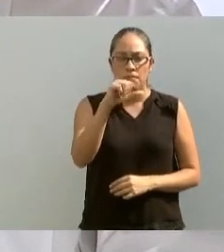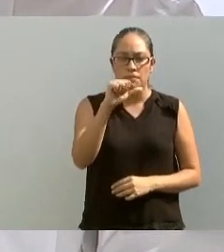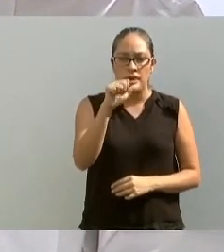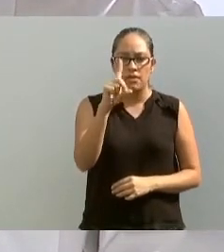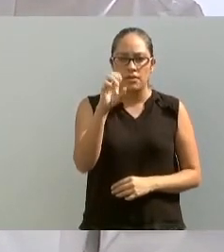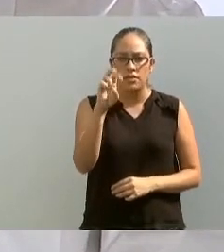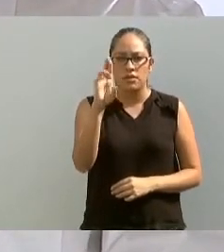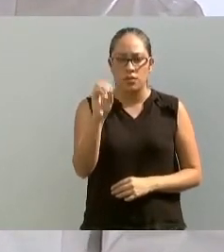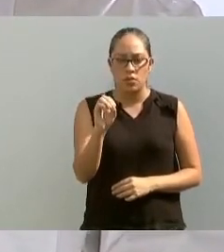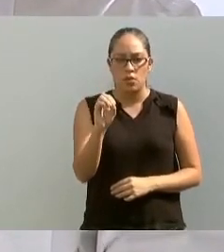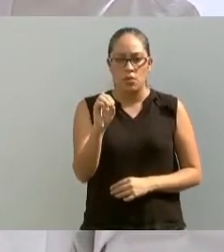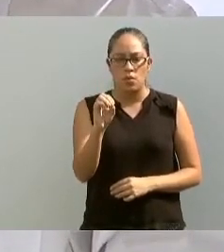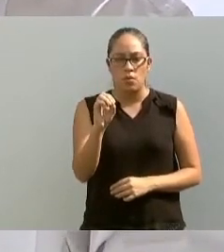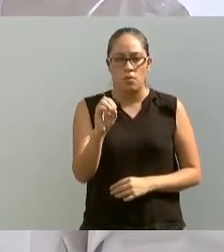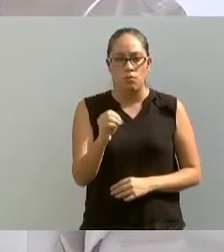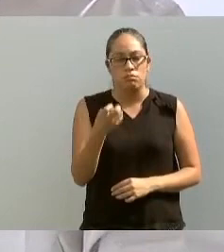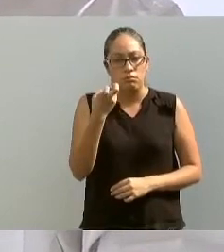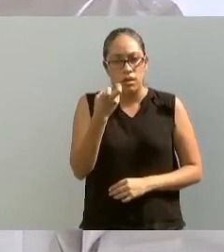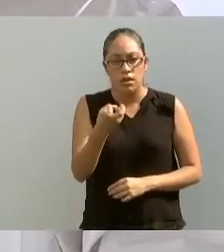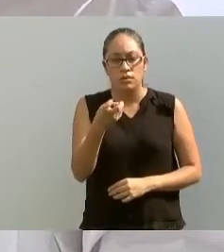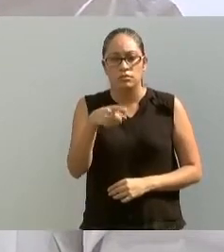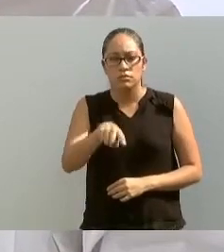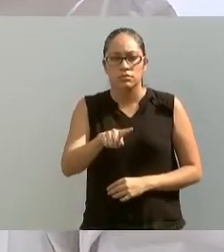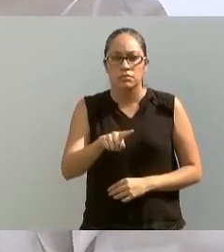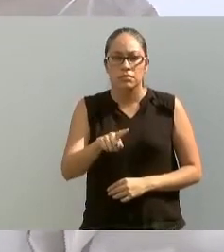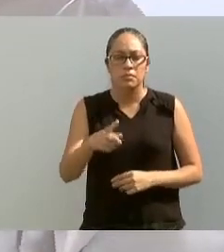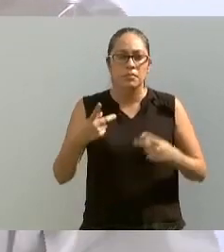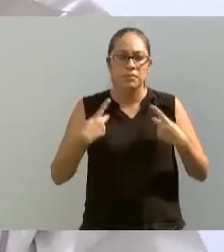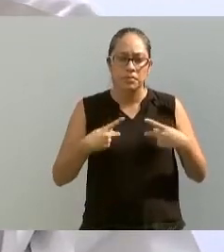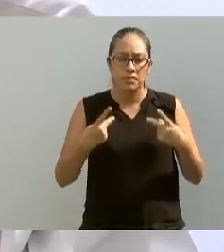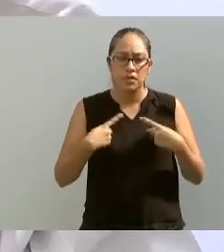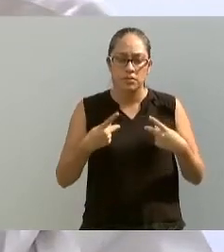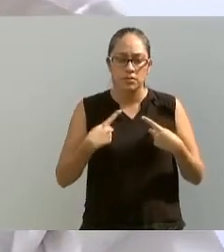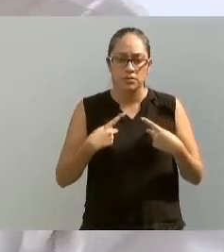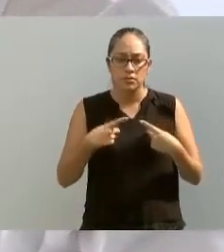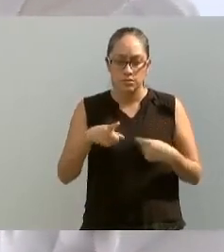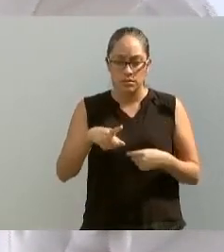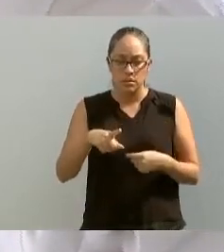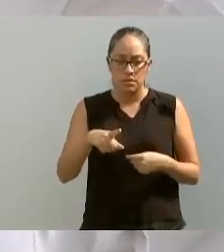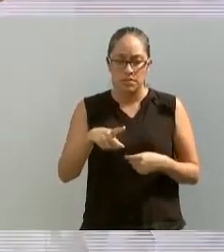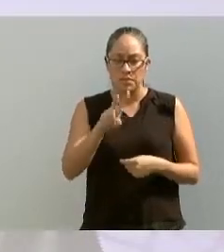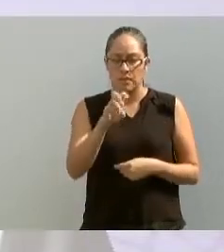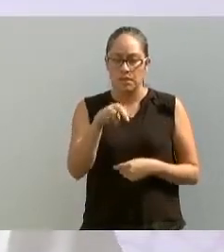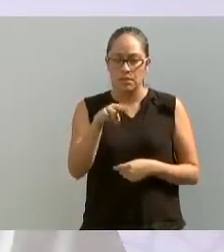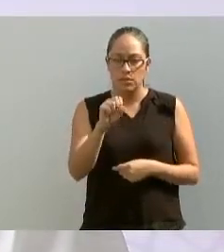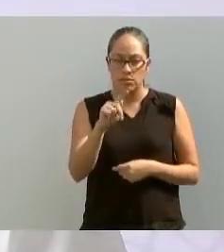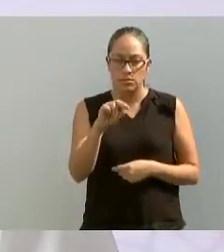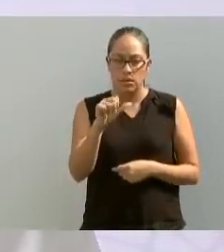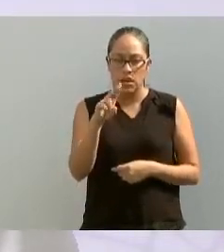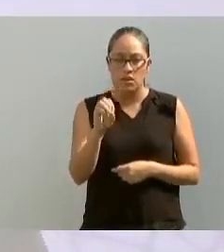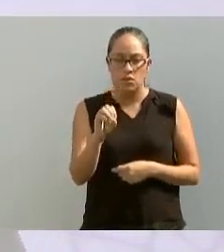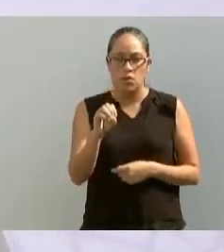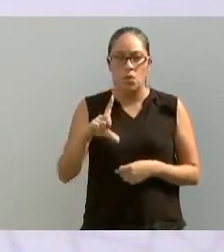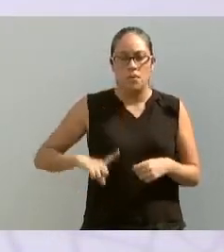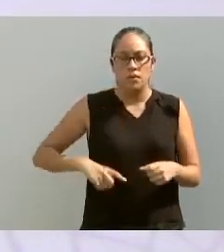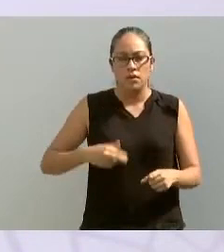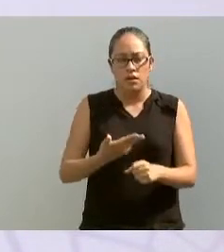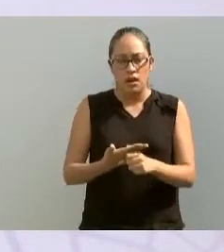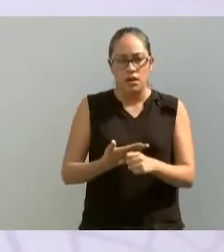Solo un gobernador entonces, Venustiano Carranza, gobernador de Coahuila,